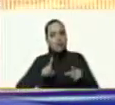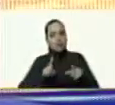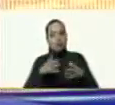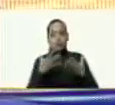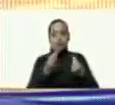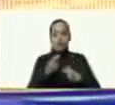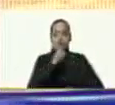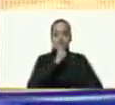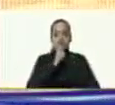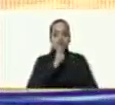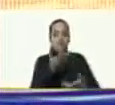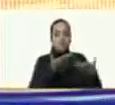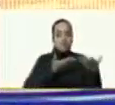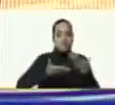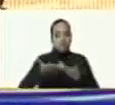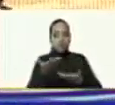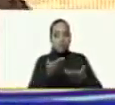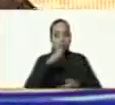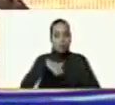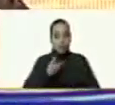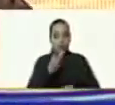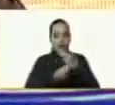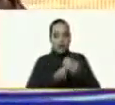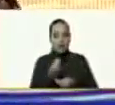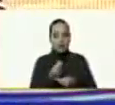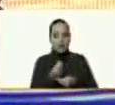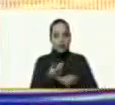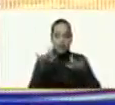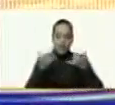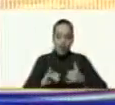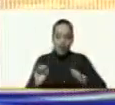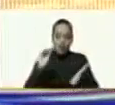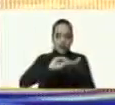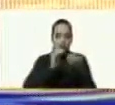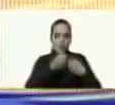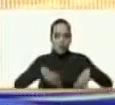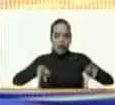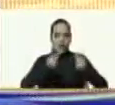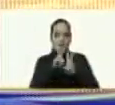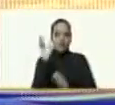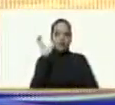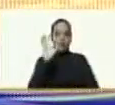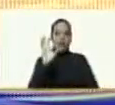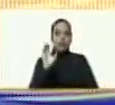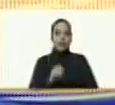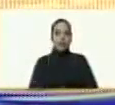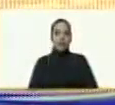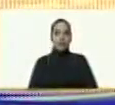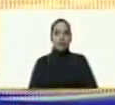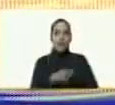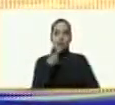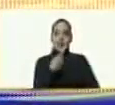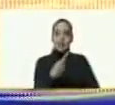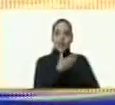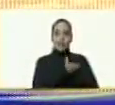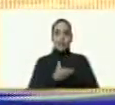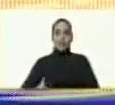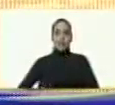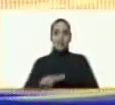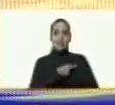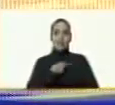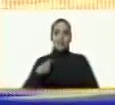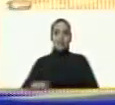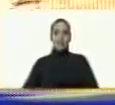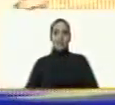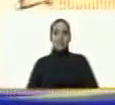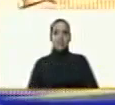de las fuerzas productivas, en el renacimiento de los valores de un país, que es lo que llama el presidente Xi Jinping al